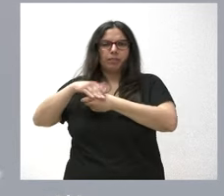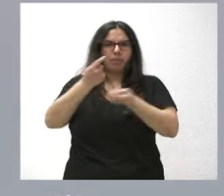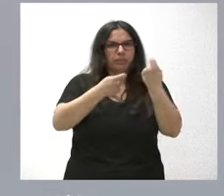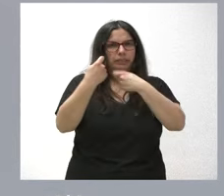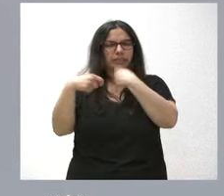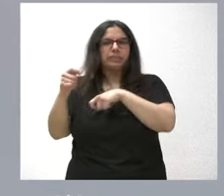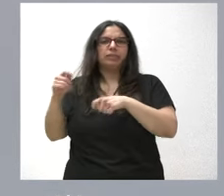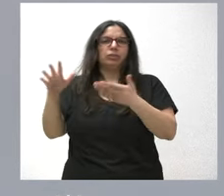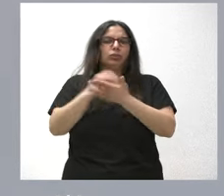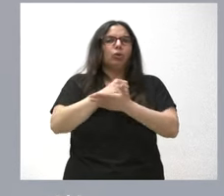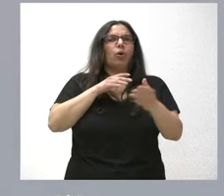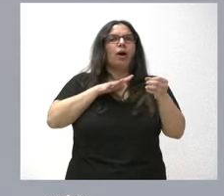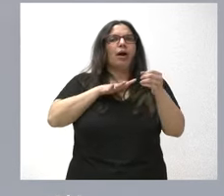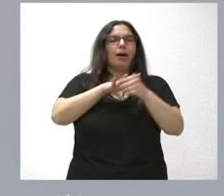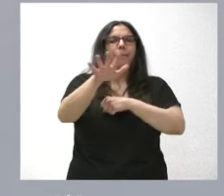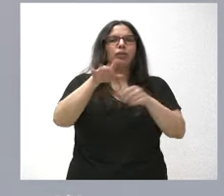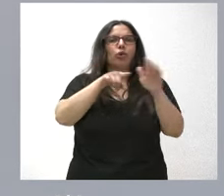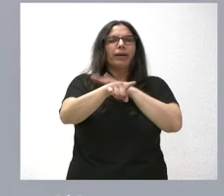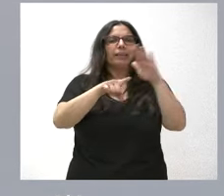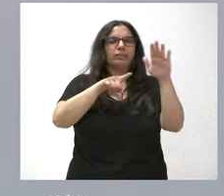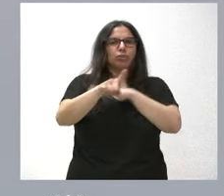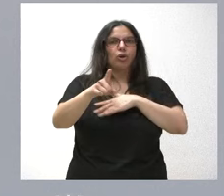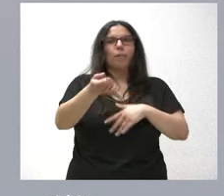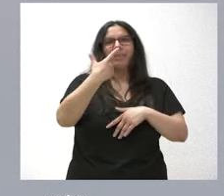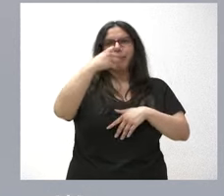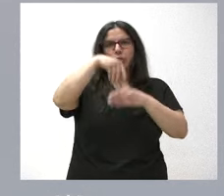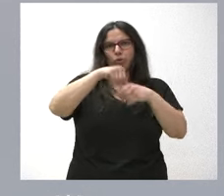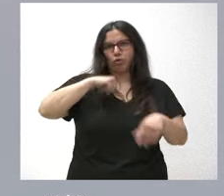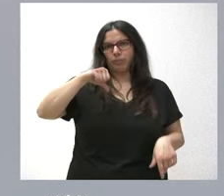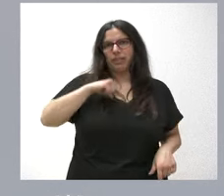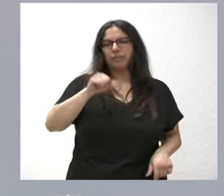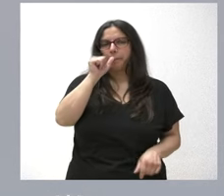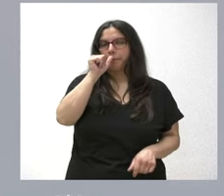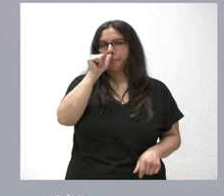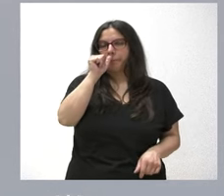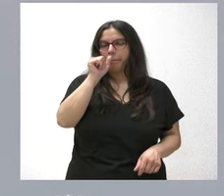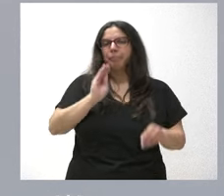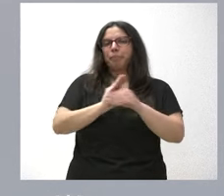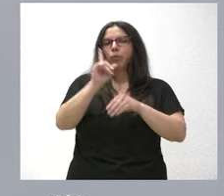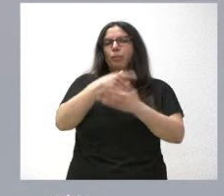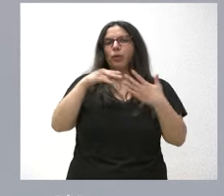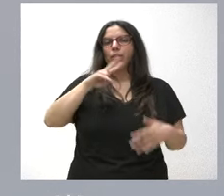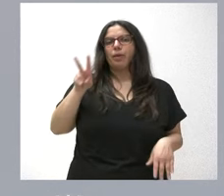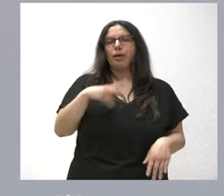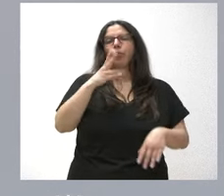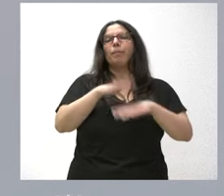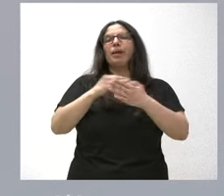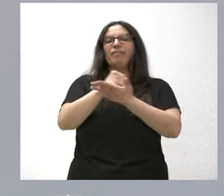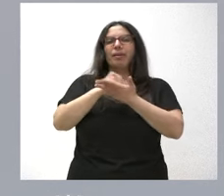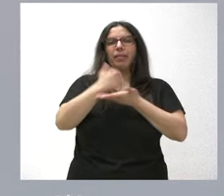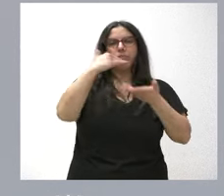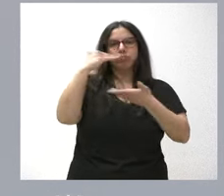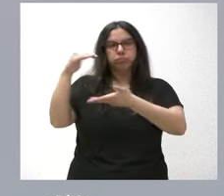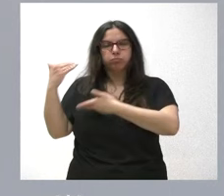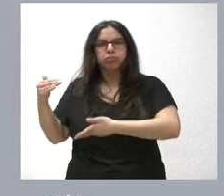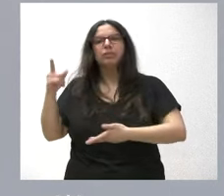ámbito de la gestión de los medicamentos en el mencionado hospital. Se destina 1 millón de euros para suministro de farmacia y anatomía